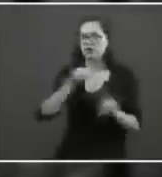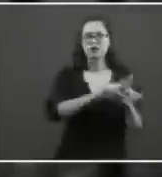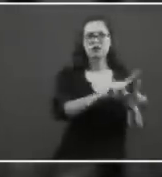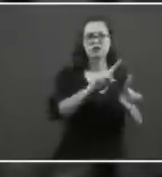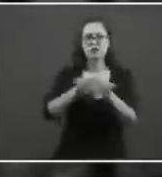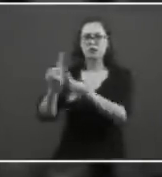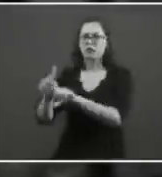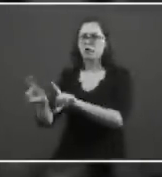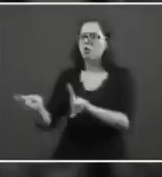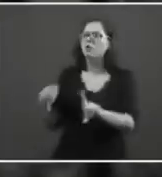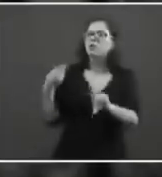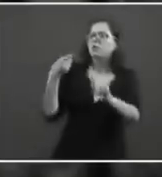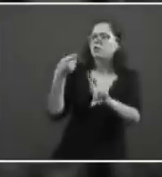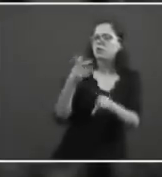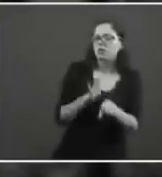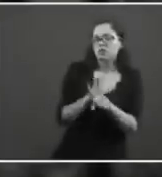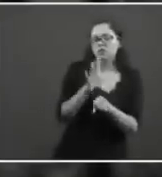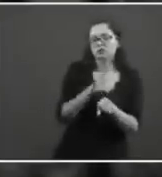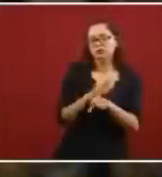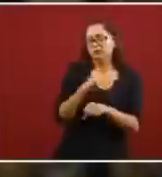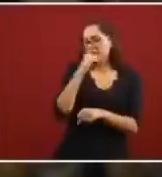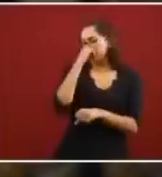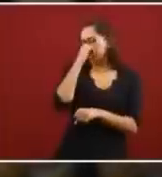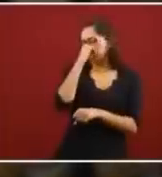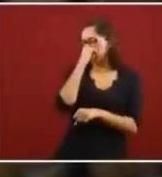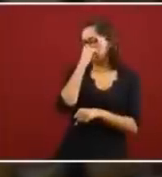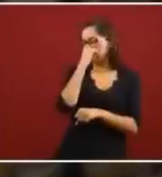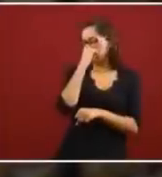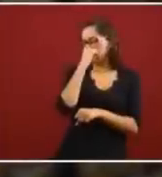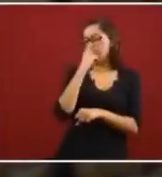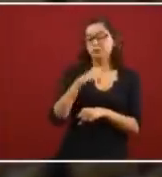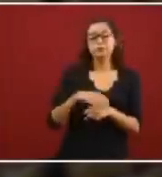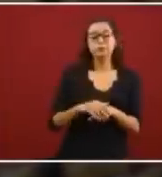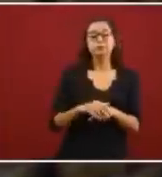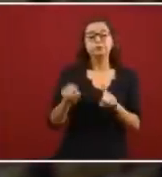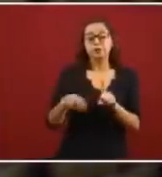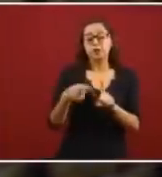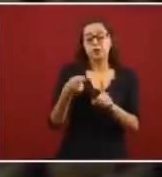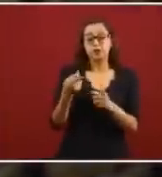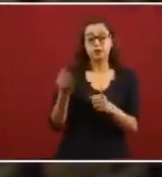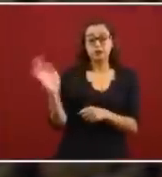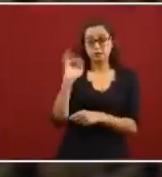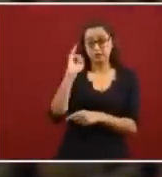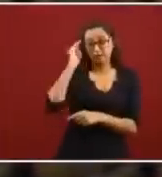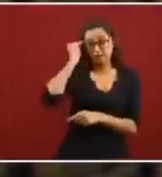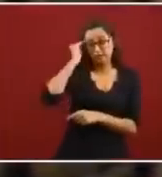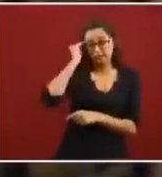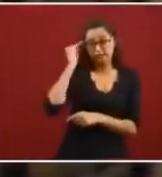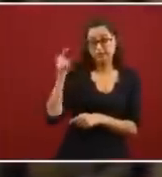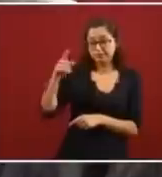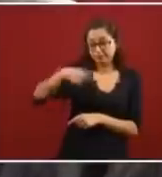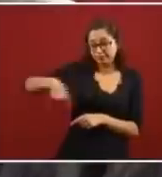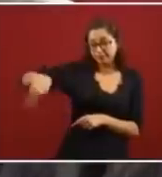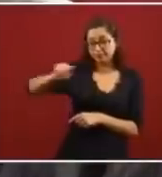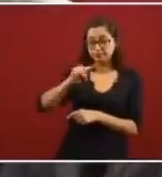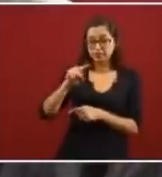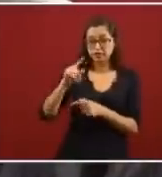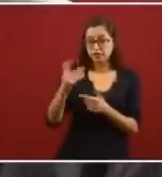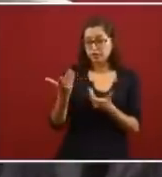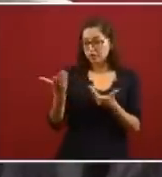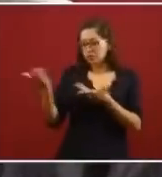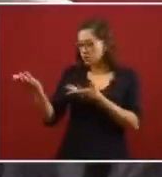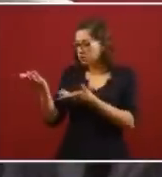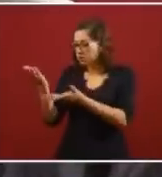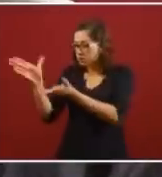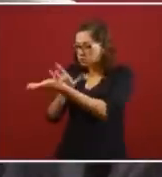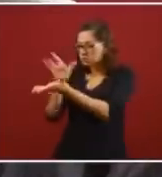Y podría ser que... Bueno, el día de hoy apareció Nuria Fernández, esta periodista